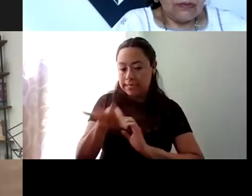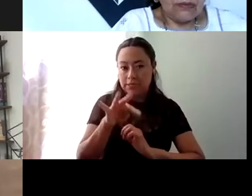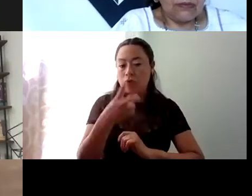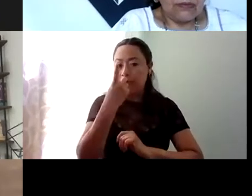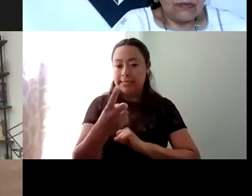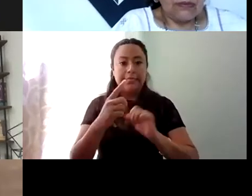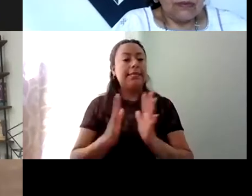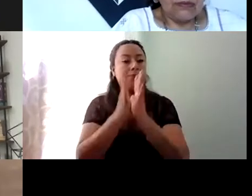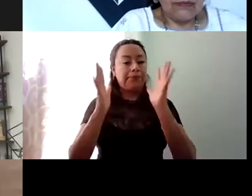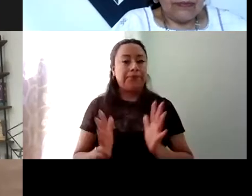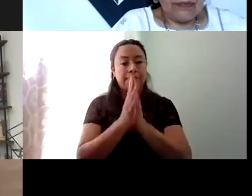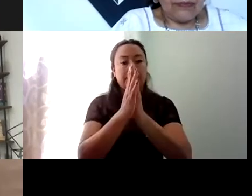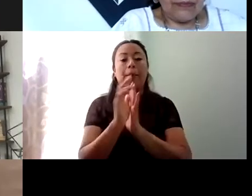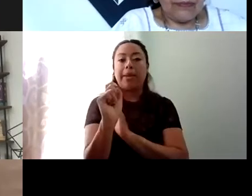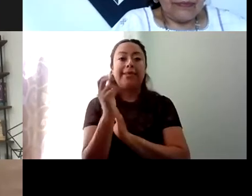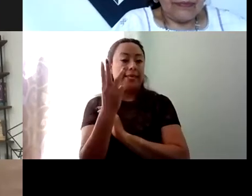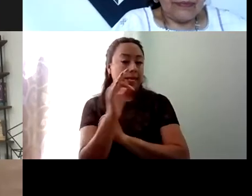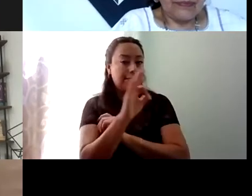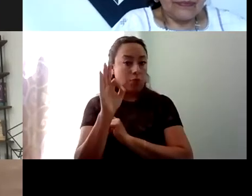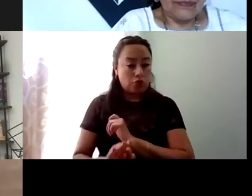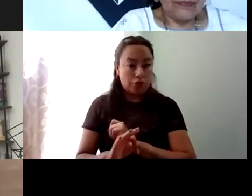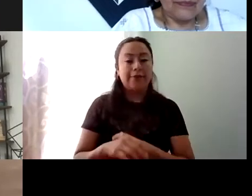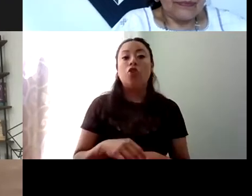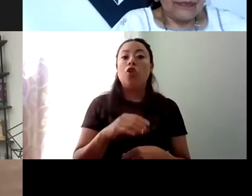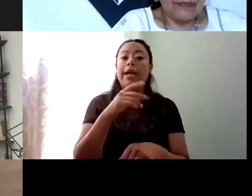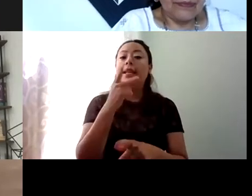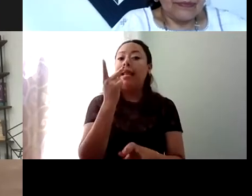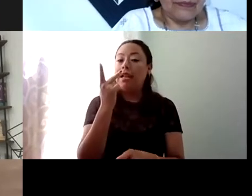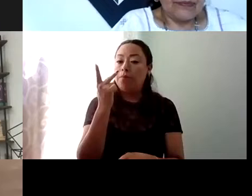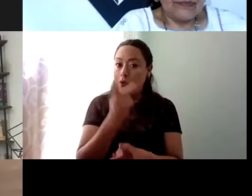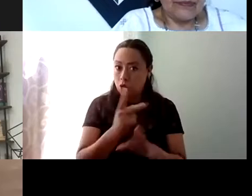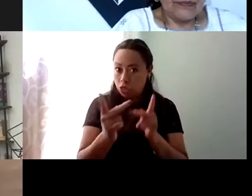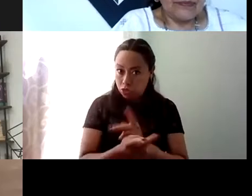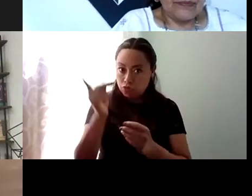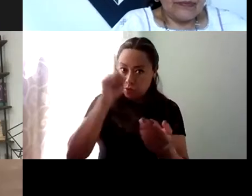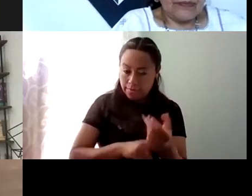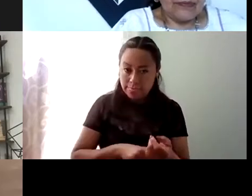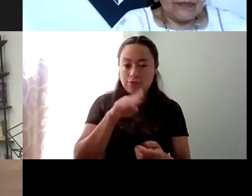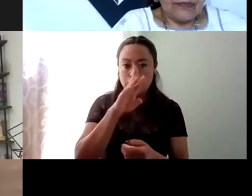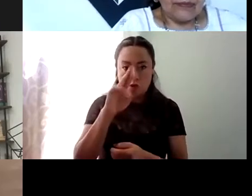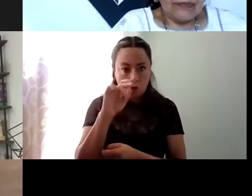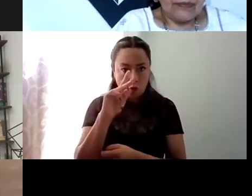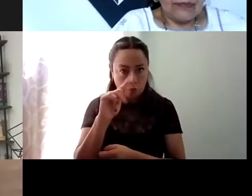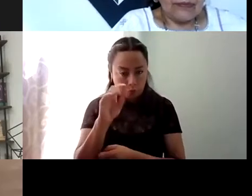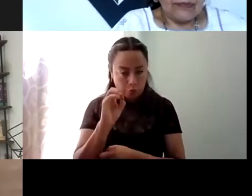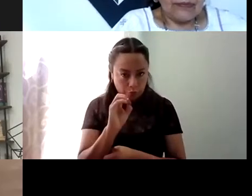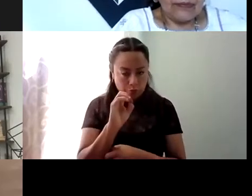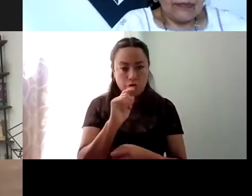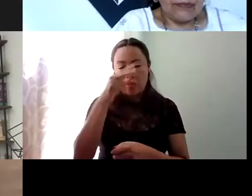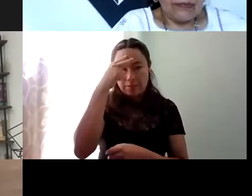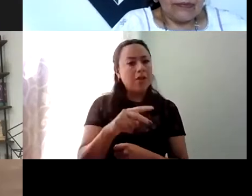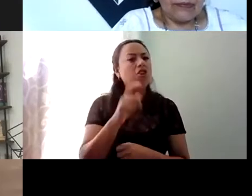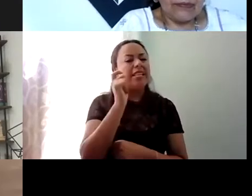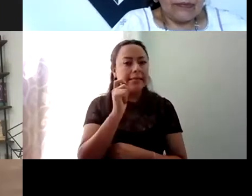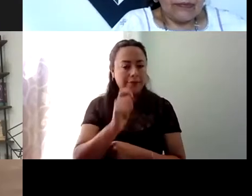del 23% en el Producto Interno Bruto de México. Esto quiere decir que por cada 100 pesos generados del PIB